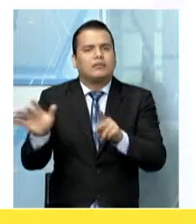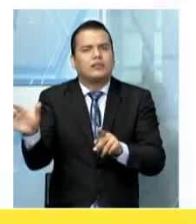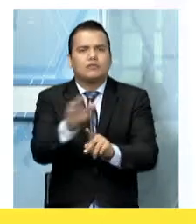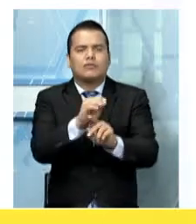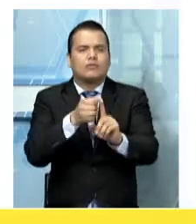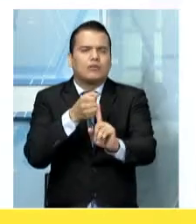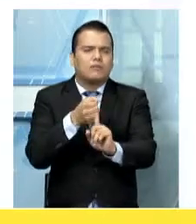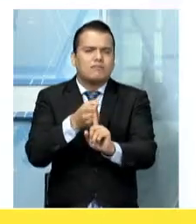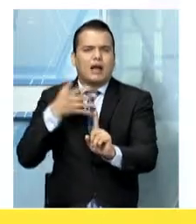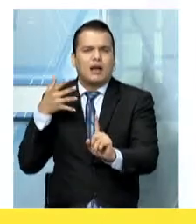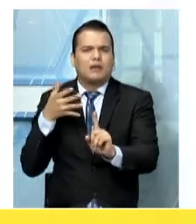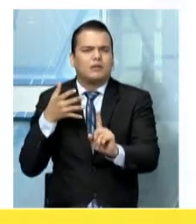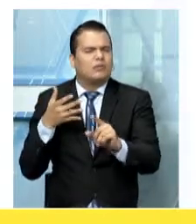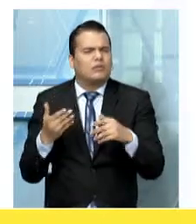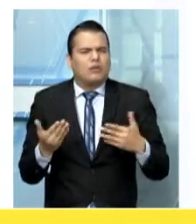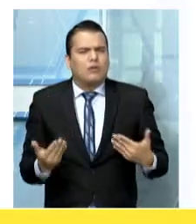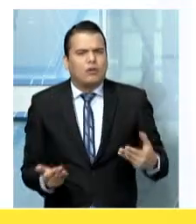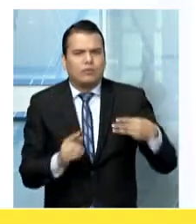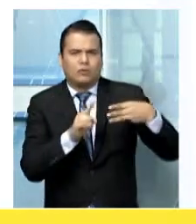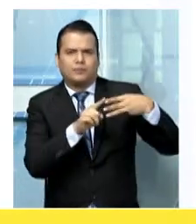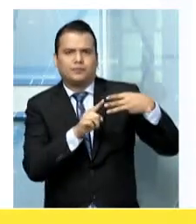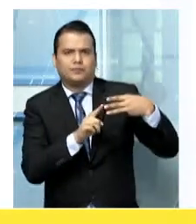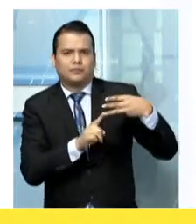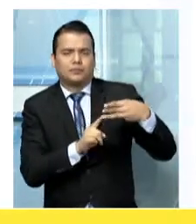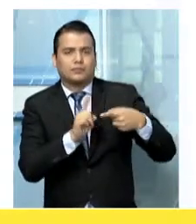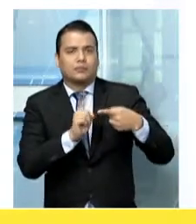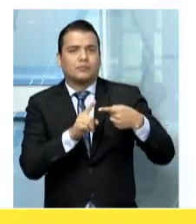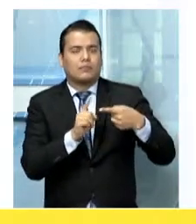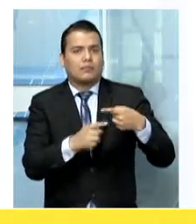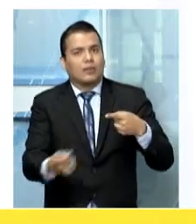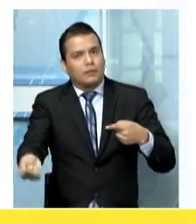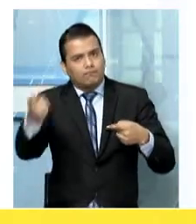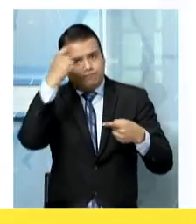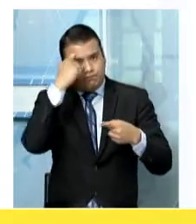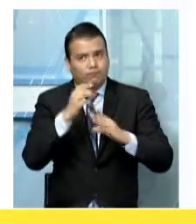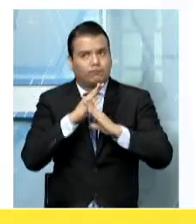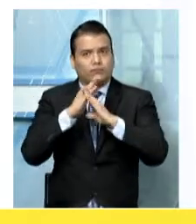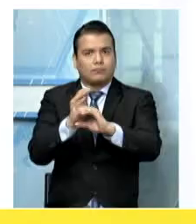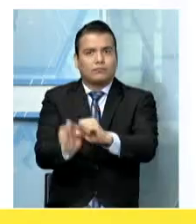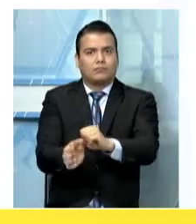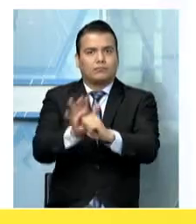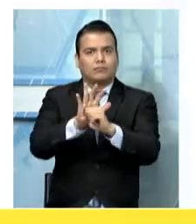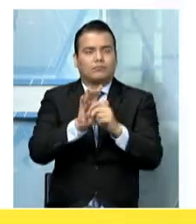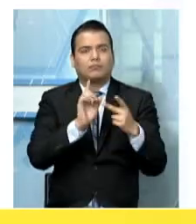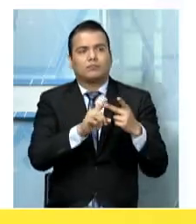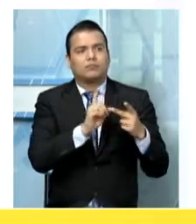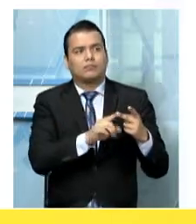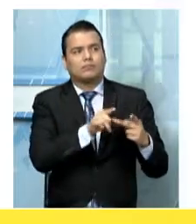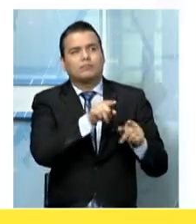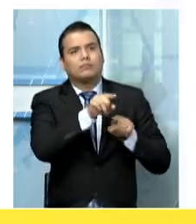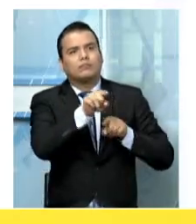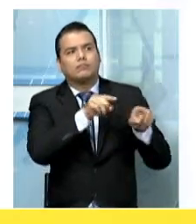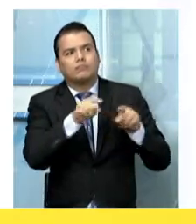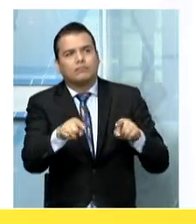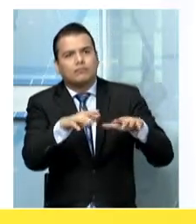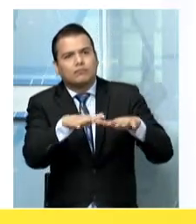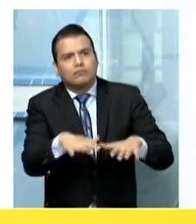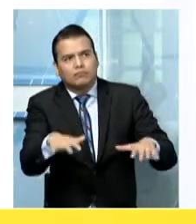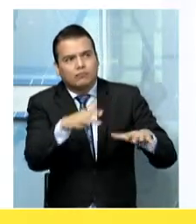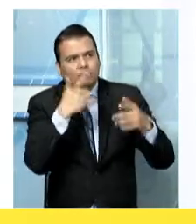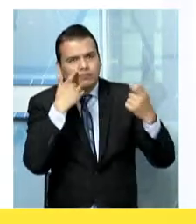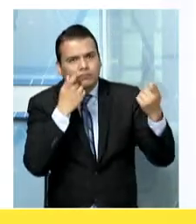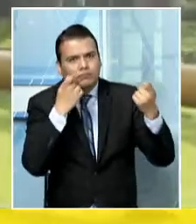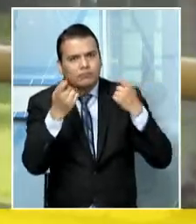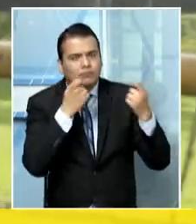ejes: cultura anti-COVID, PRAS en microterritorios y control